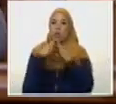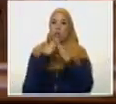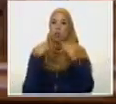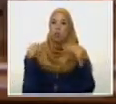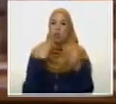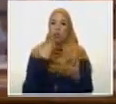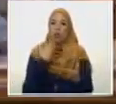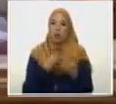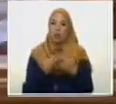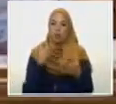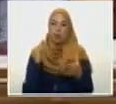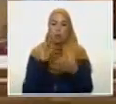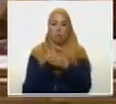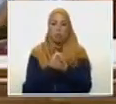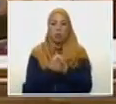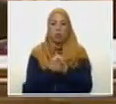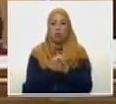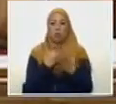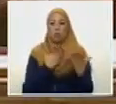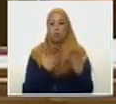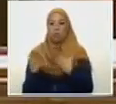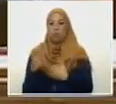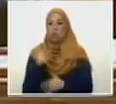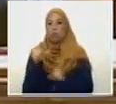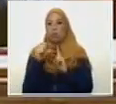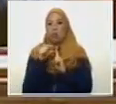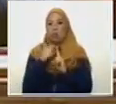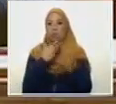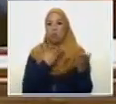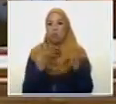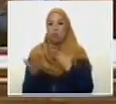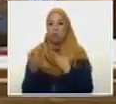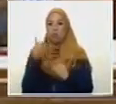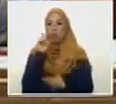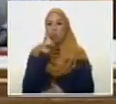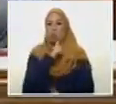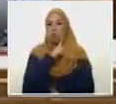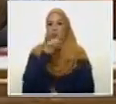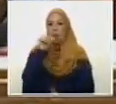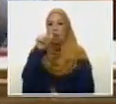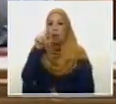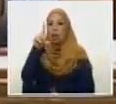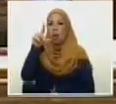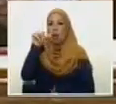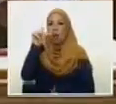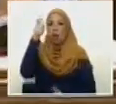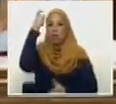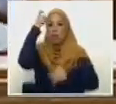Gracias, compañero secretario. Tiene la palabra camarada Adán Chávez Frías.